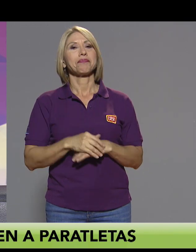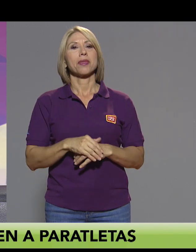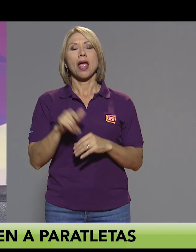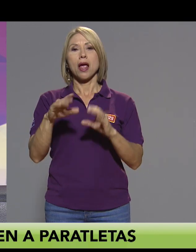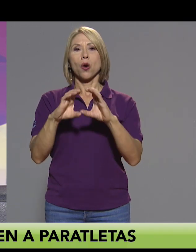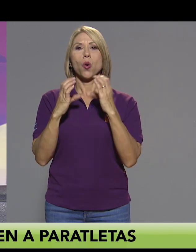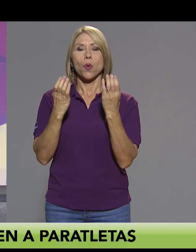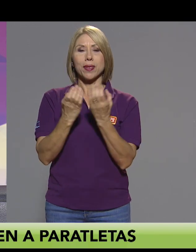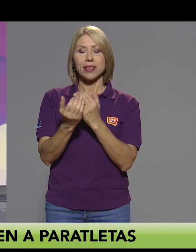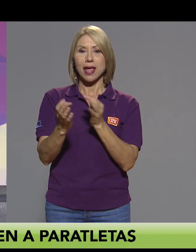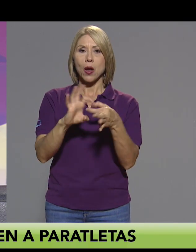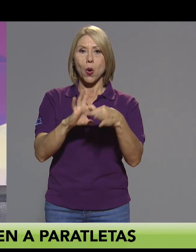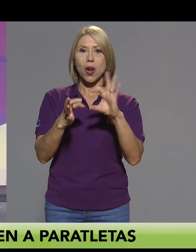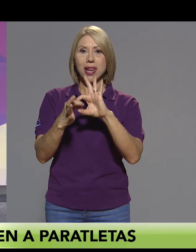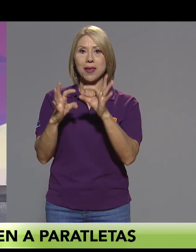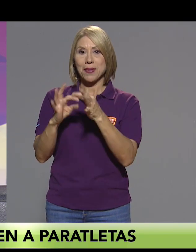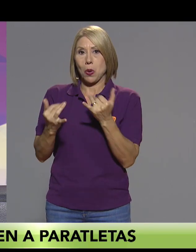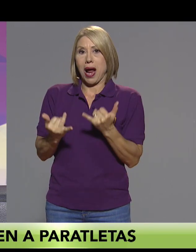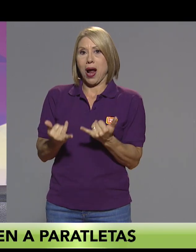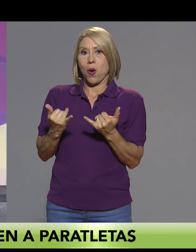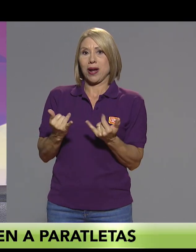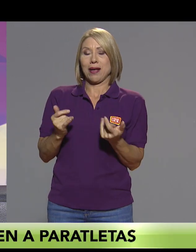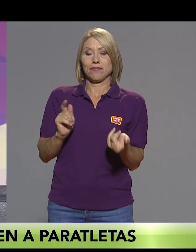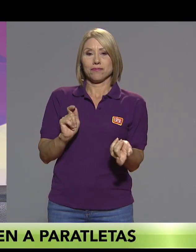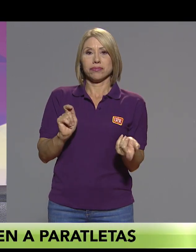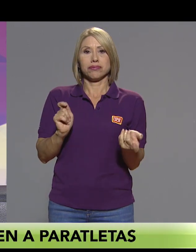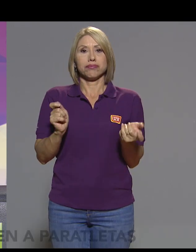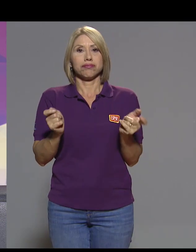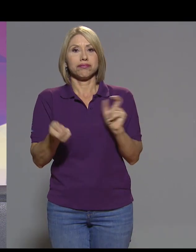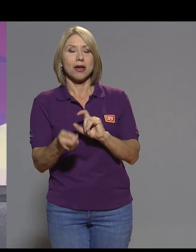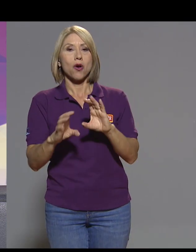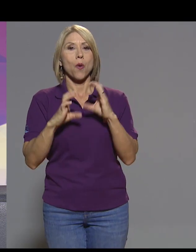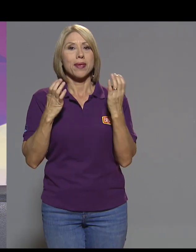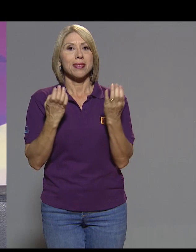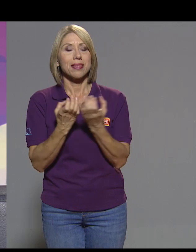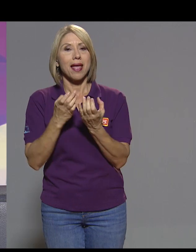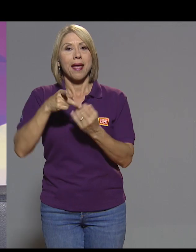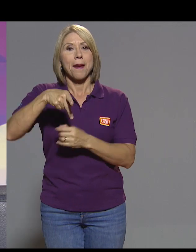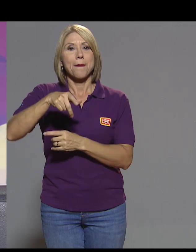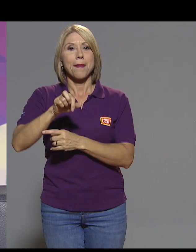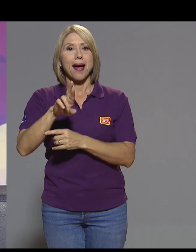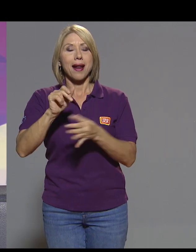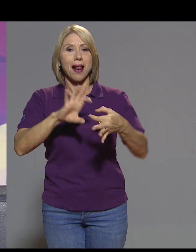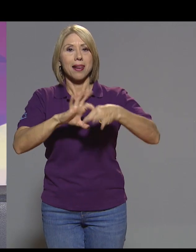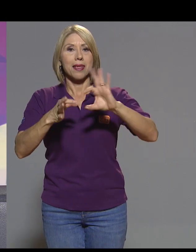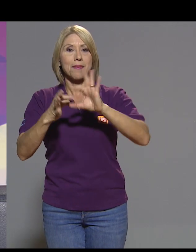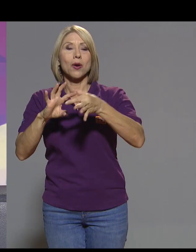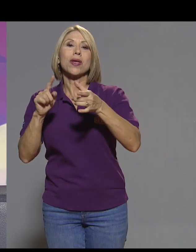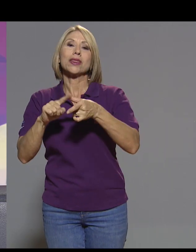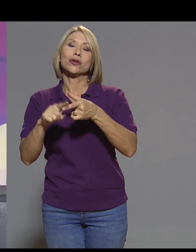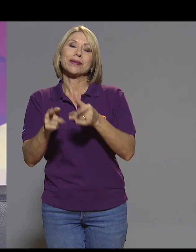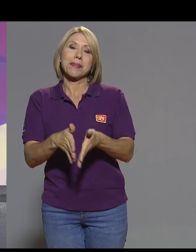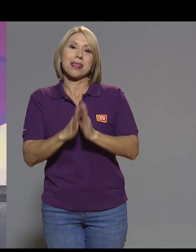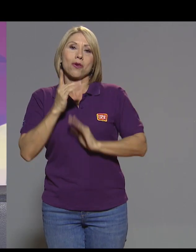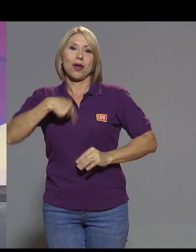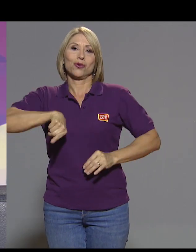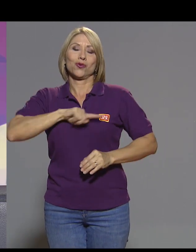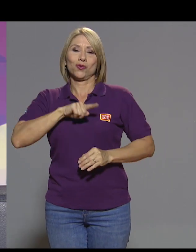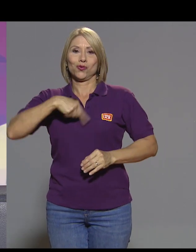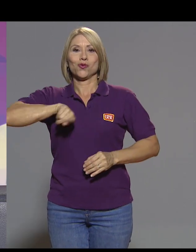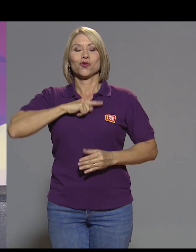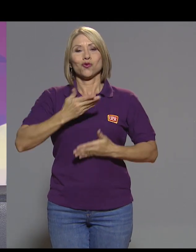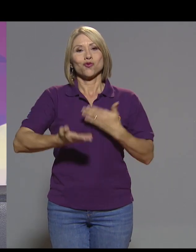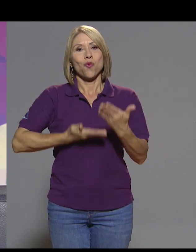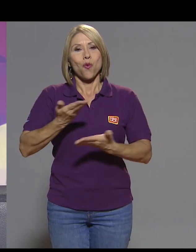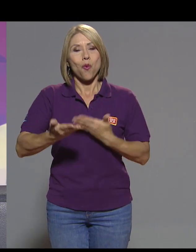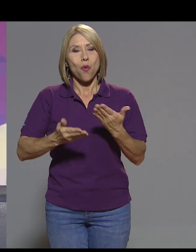el comité olímpico por la transición que hay de comité paralímpico nos solicitó darle como esa colaboración también adicional entonces también